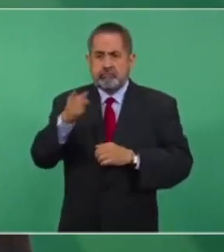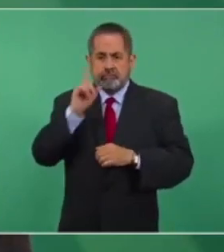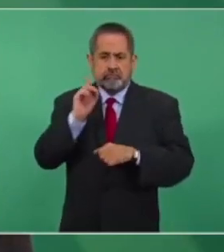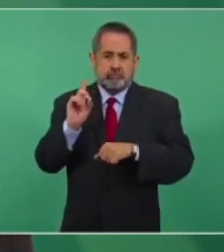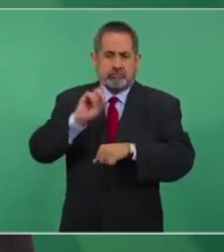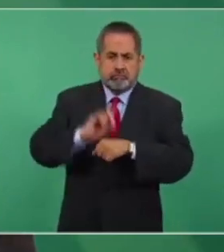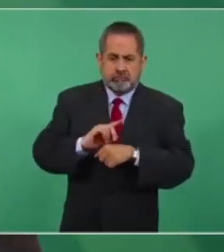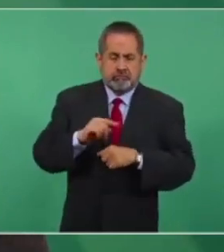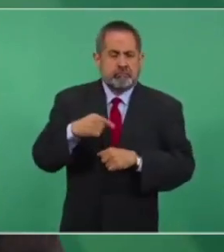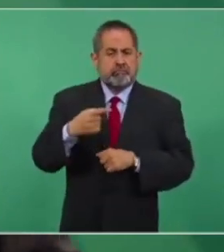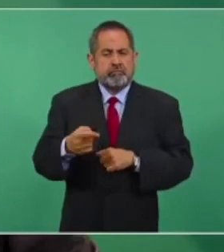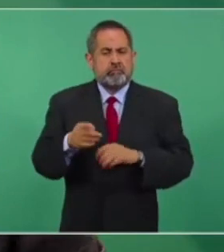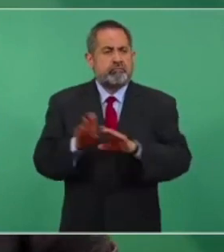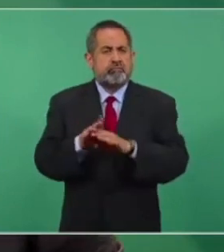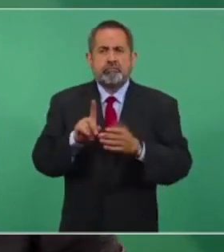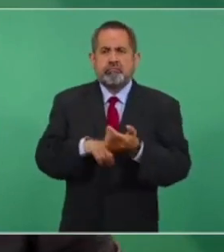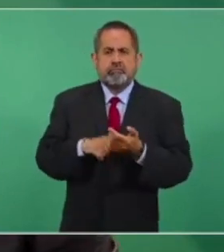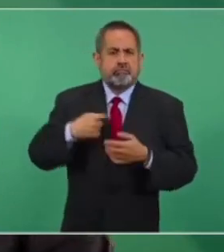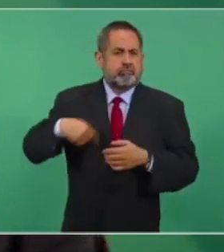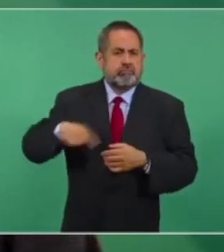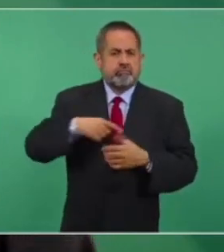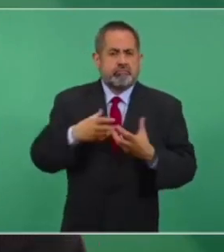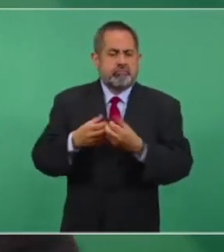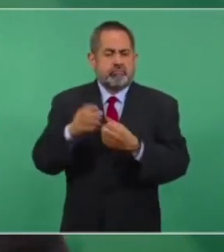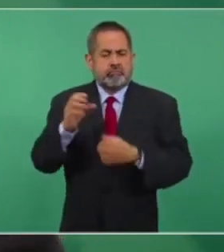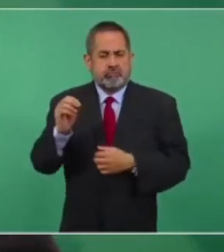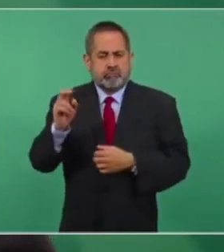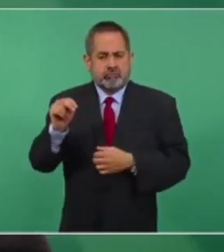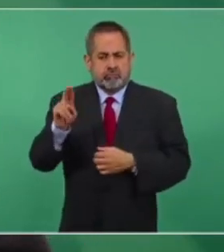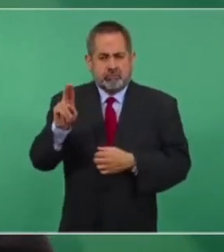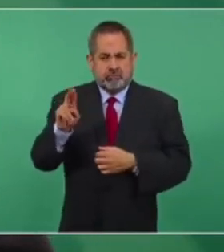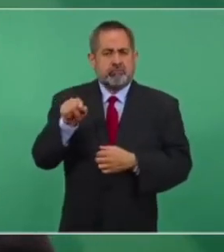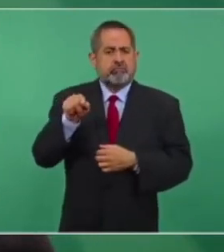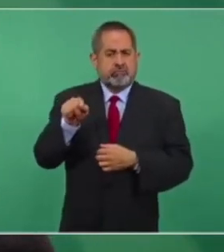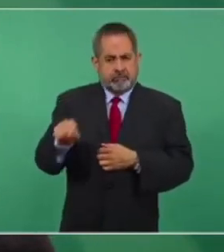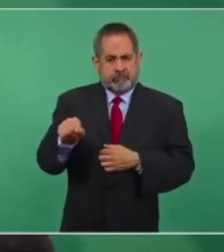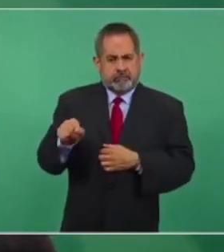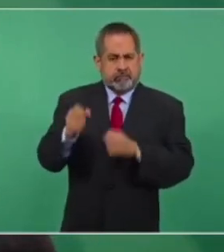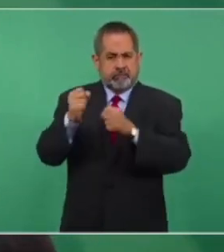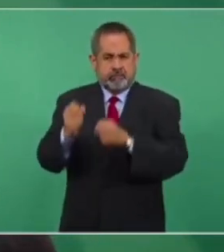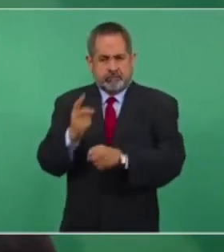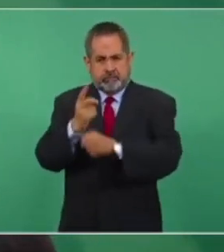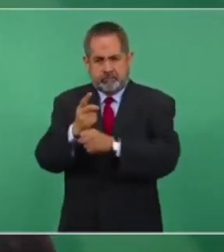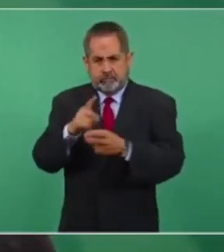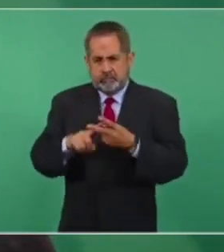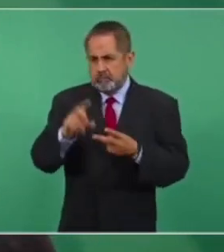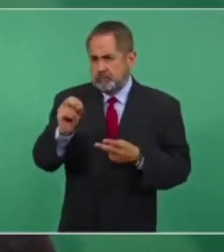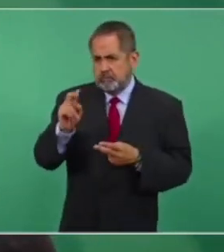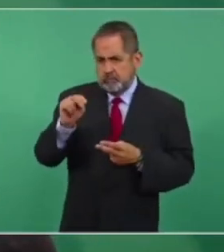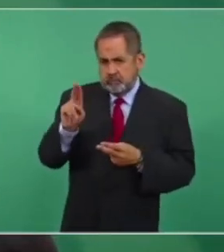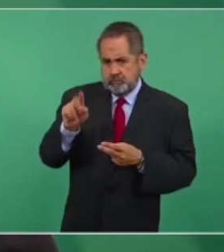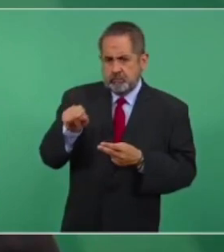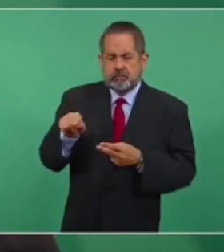vamos a la ONU, al Consejo de Seguridad de la ONU,